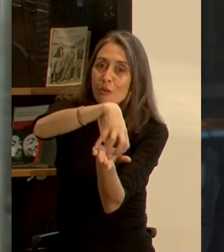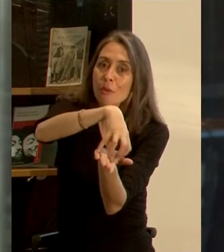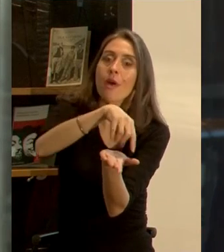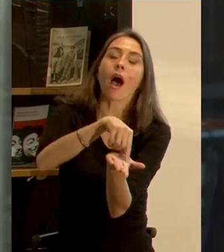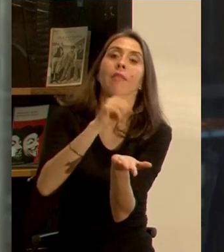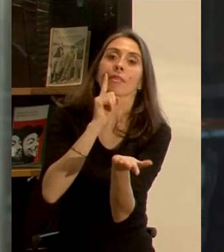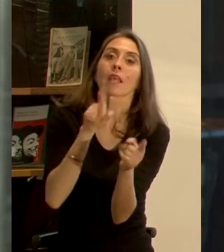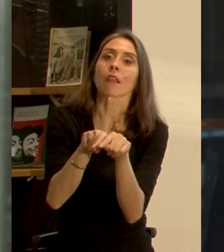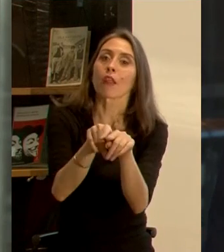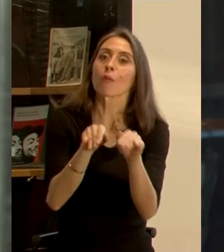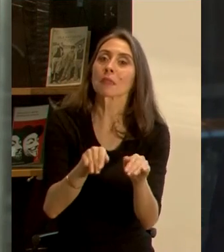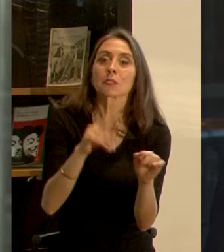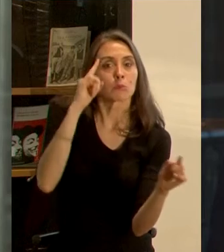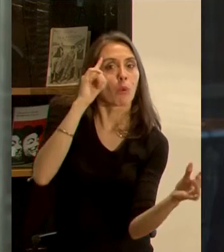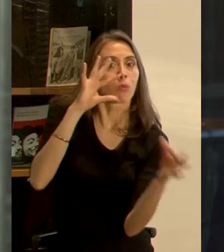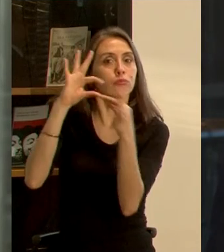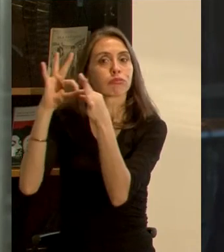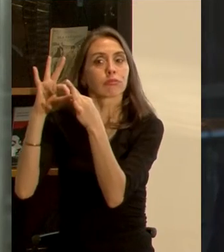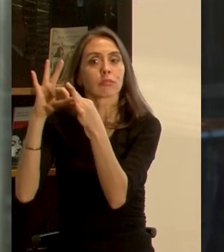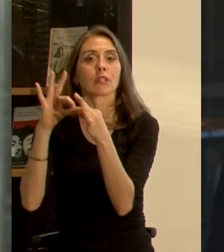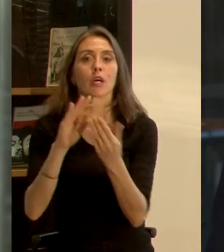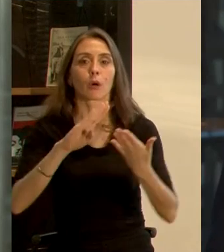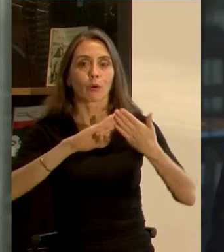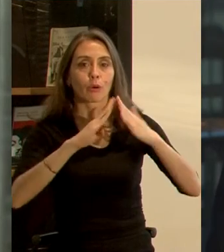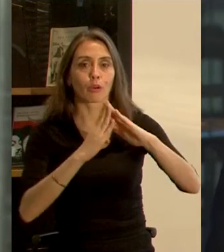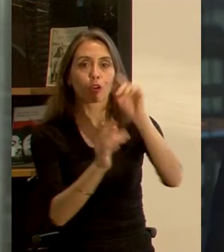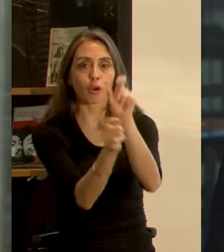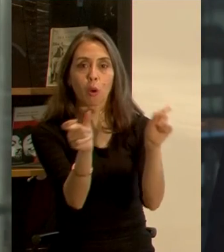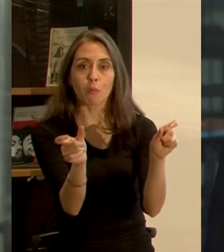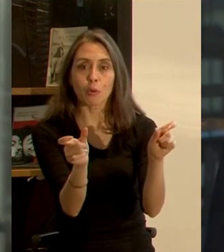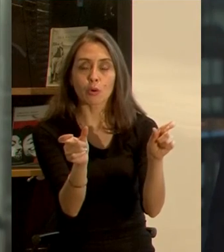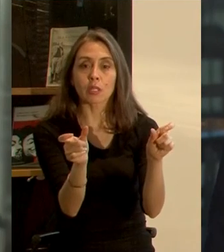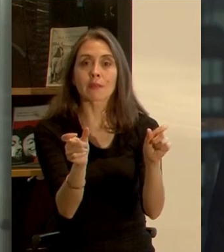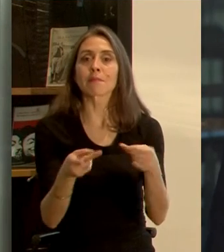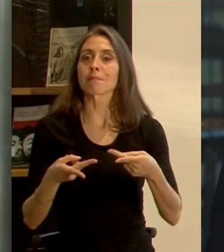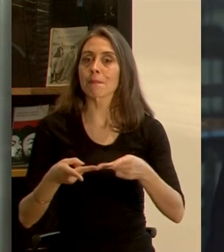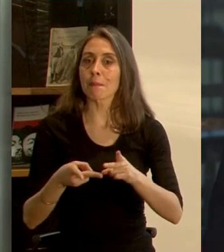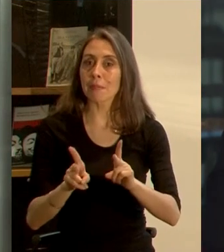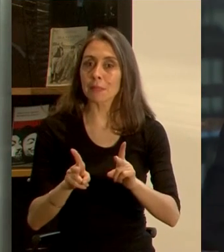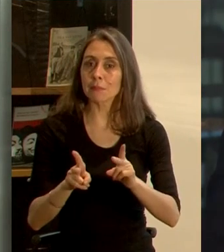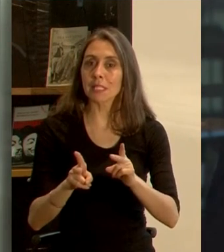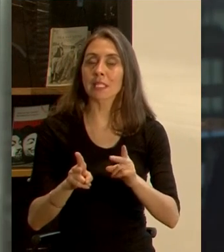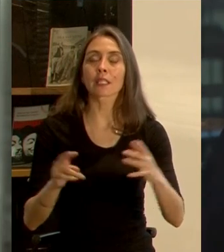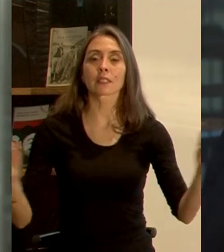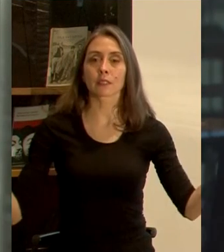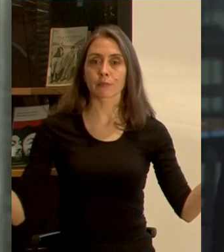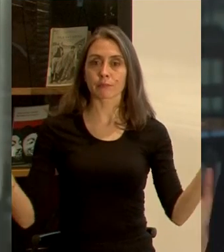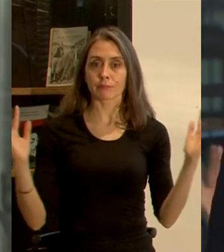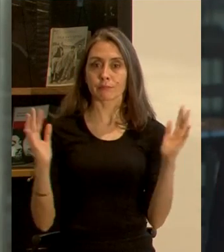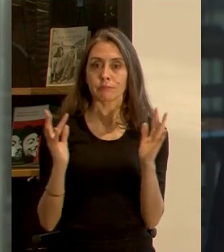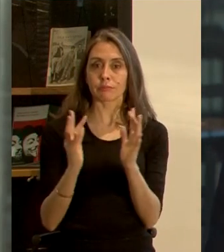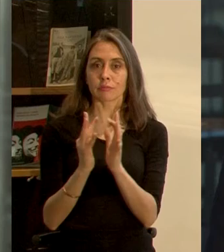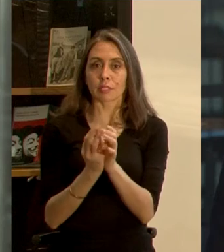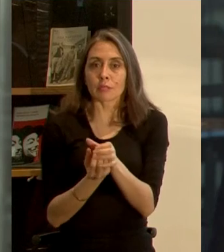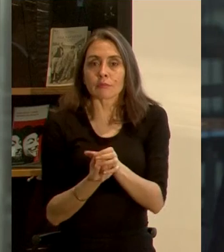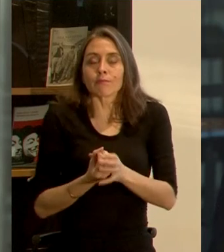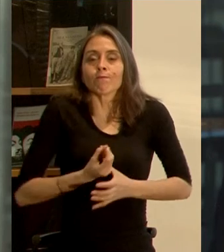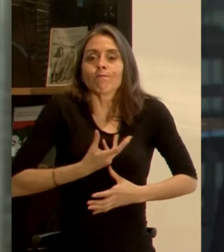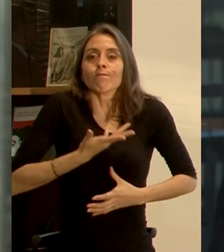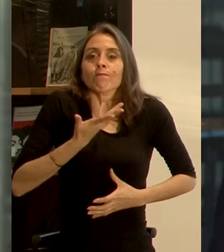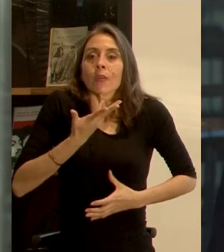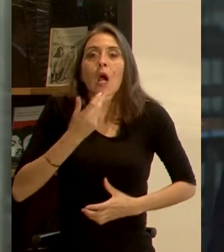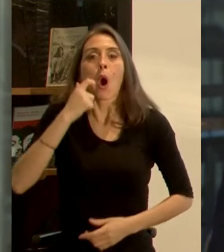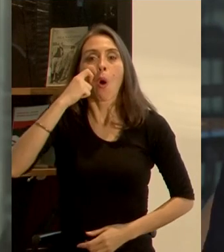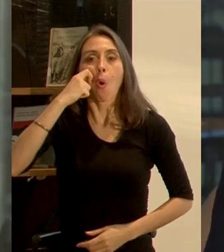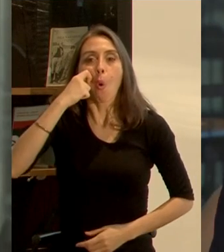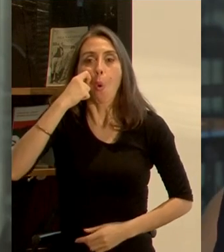ese sentido. La ciudad y la comunidad justamente permiten que emerja gran parte de lo que nuestra